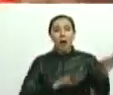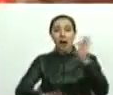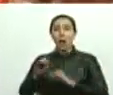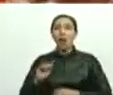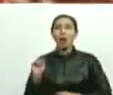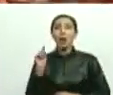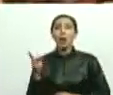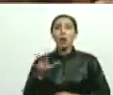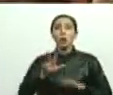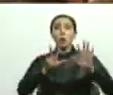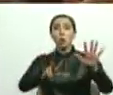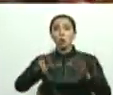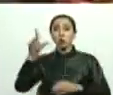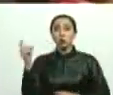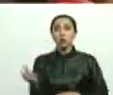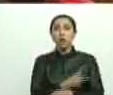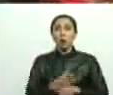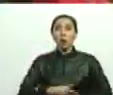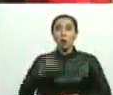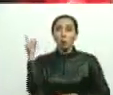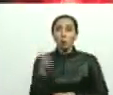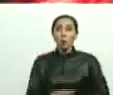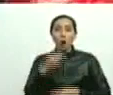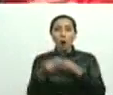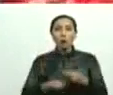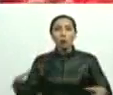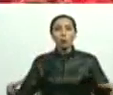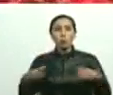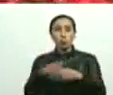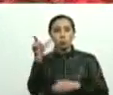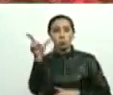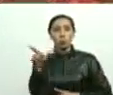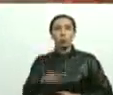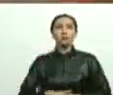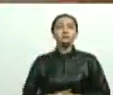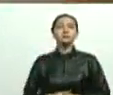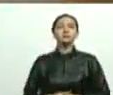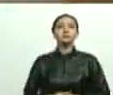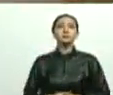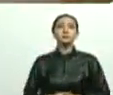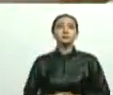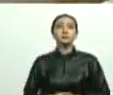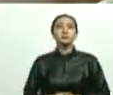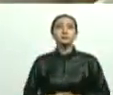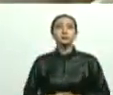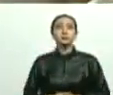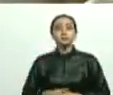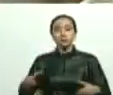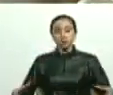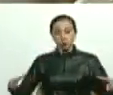agosto. Convocado por nuestro Partido Socialista Unido de Venezuela, PSUV, organizado por la